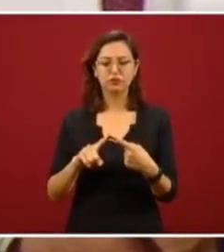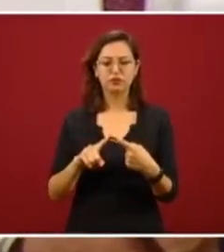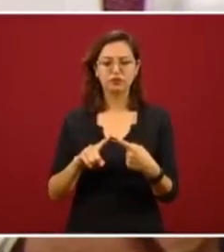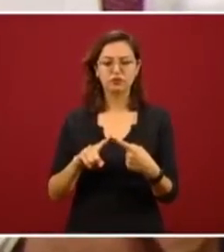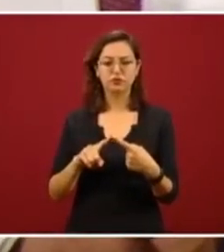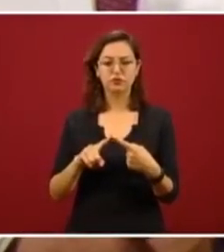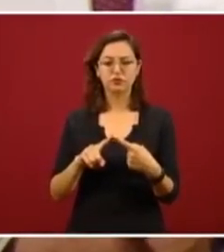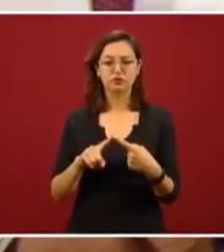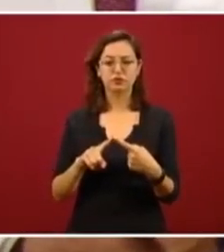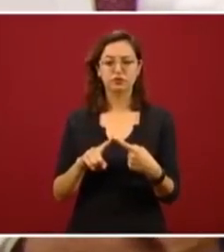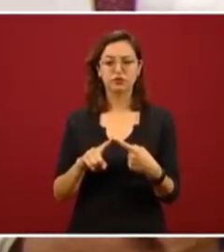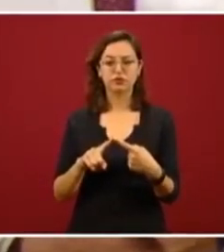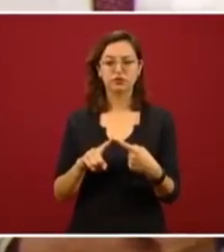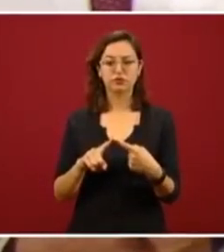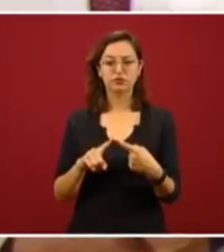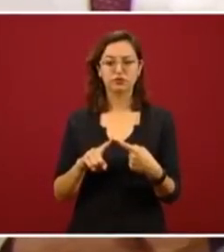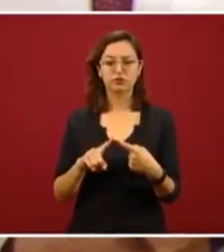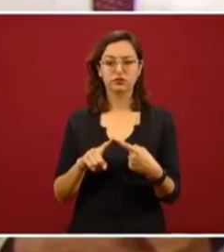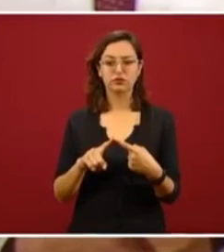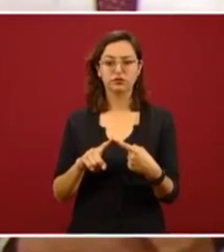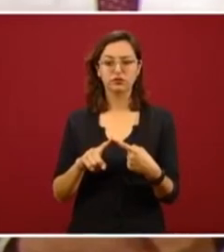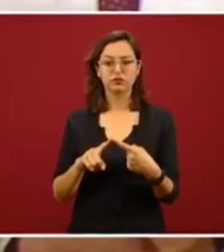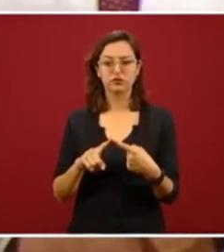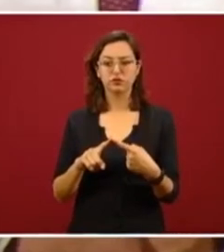sostener que